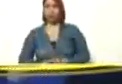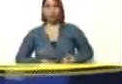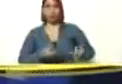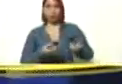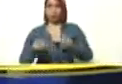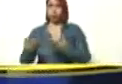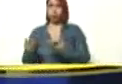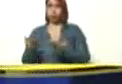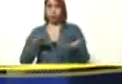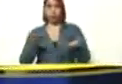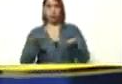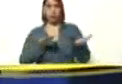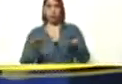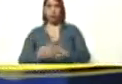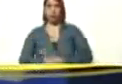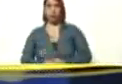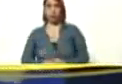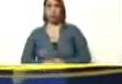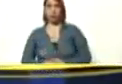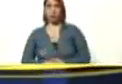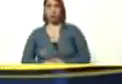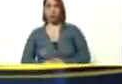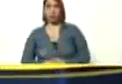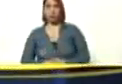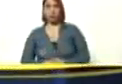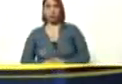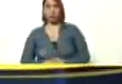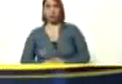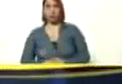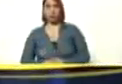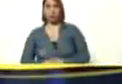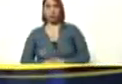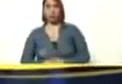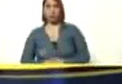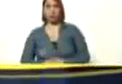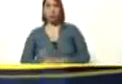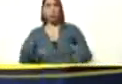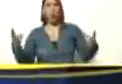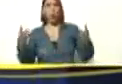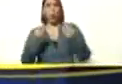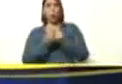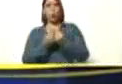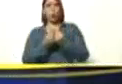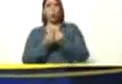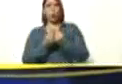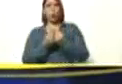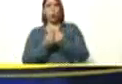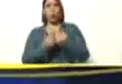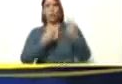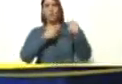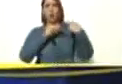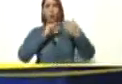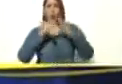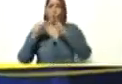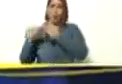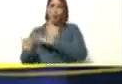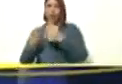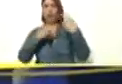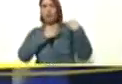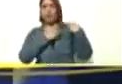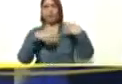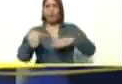cuadrantes de los servicios. Los cuadrantes de los servicios enclavados con los jefes de comunidad y los jefes de calle y un sistema de